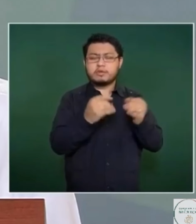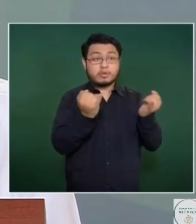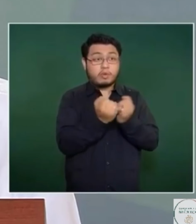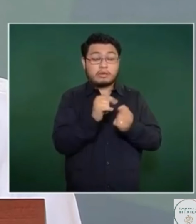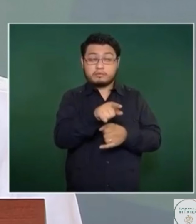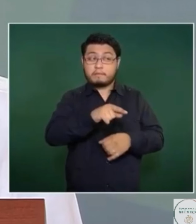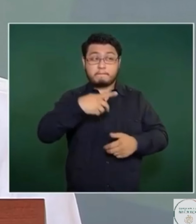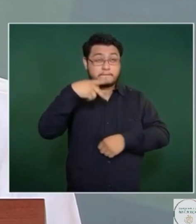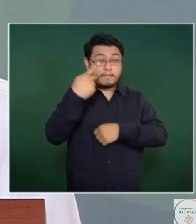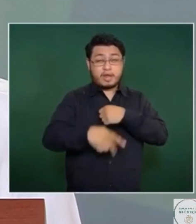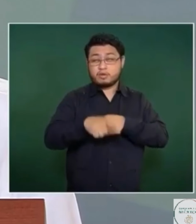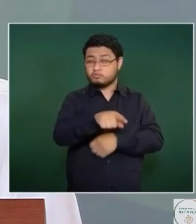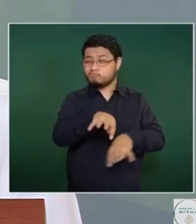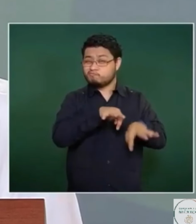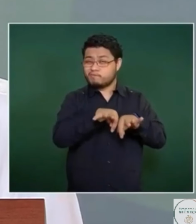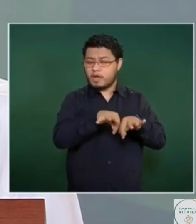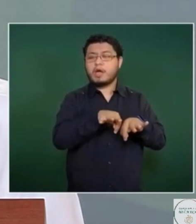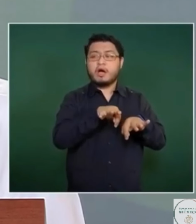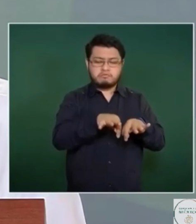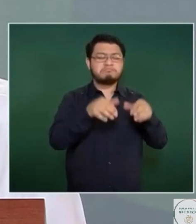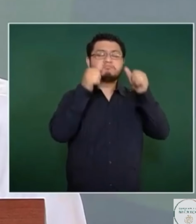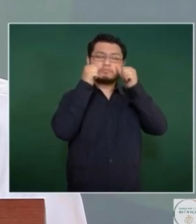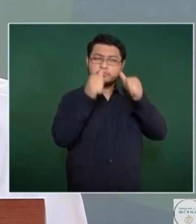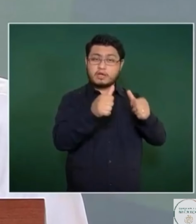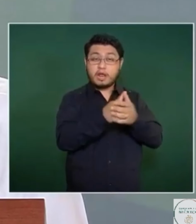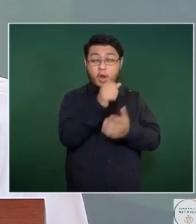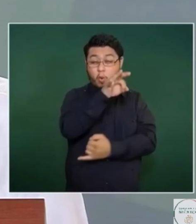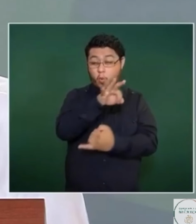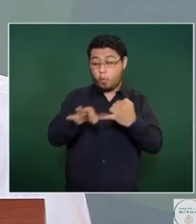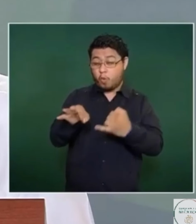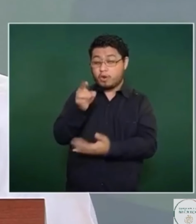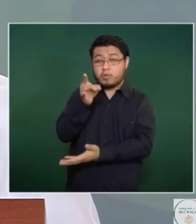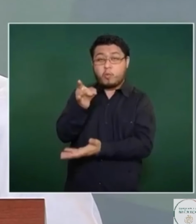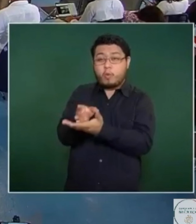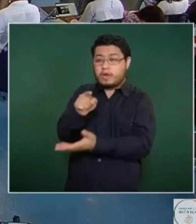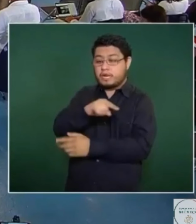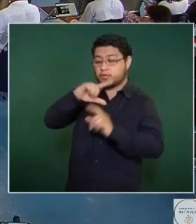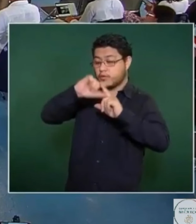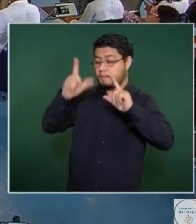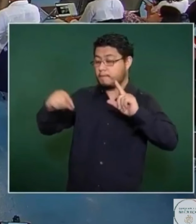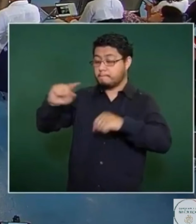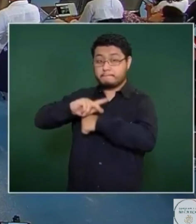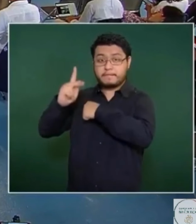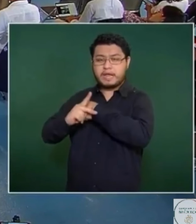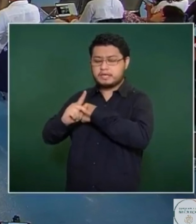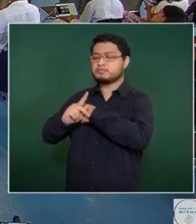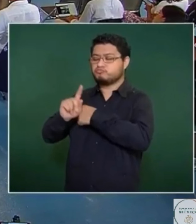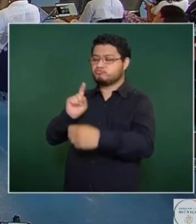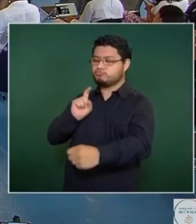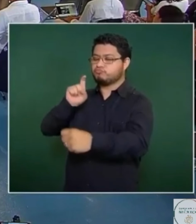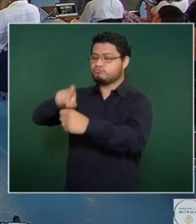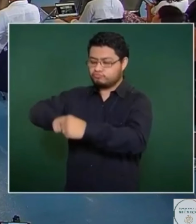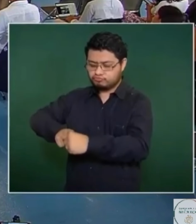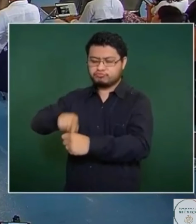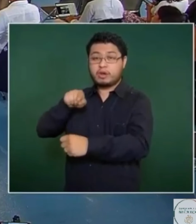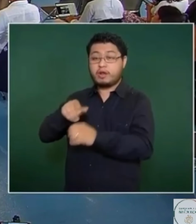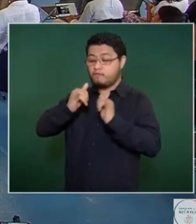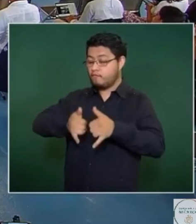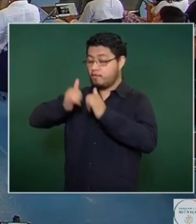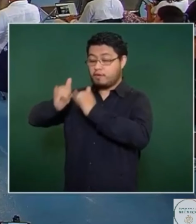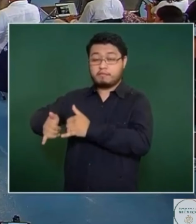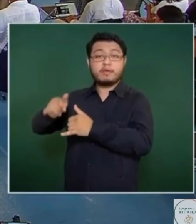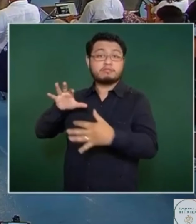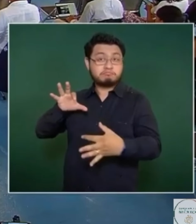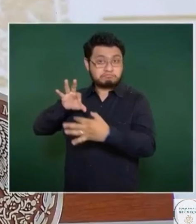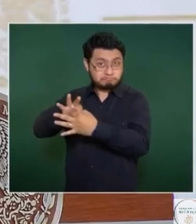hospitales privados. Somos la única policía del país afiliada al Infonavit y aquí, presidente, le quiero agradecer a usted y al director del Infonavit porque